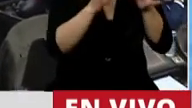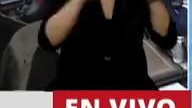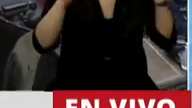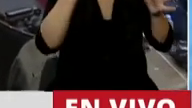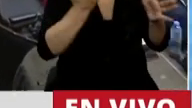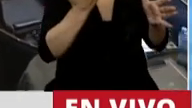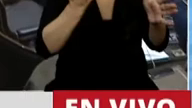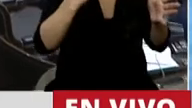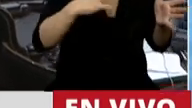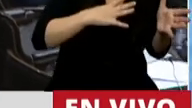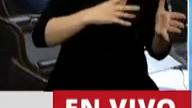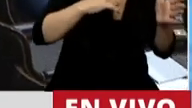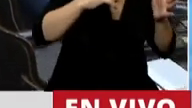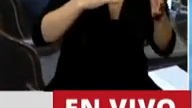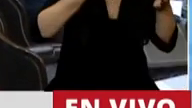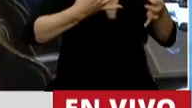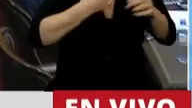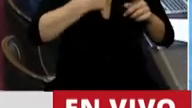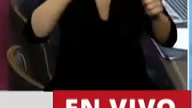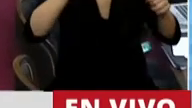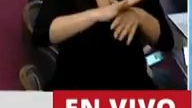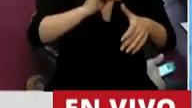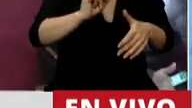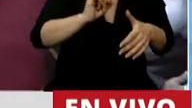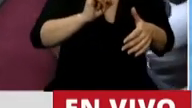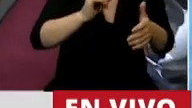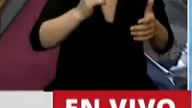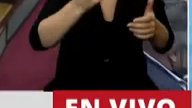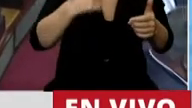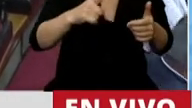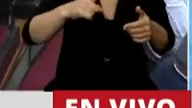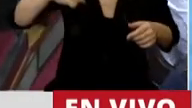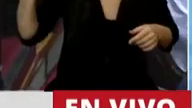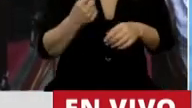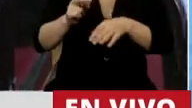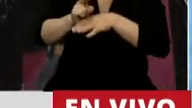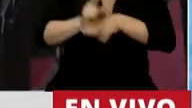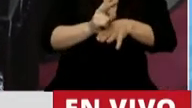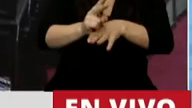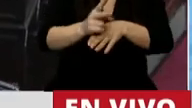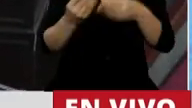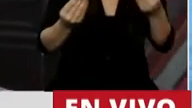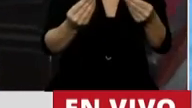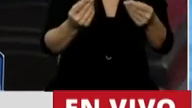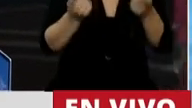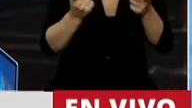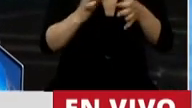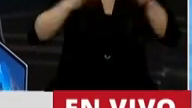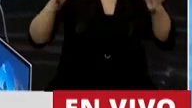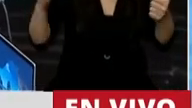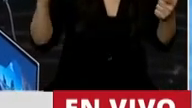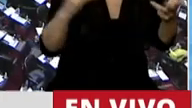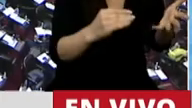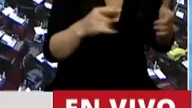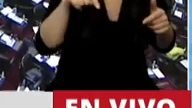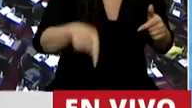defectos, pero que la democracia la vamos a defender y a mejorar con más y mejor democracia. Hoy tenemos